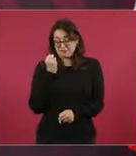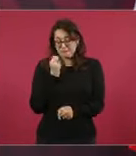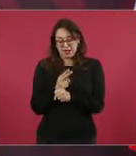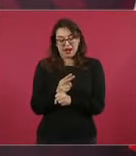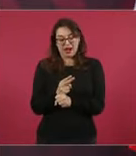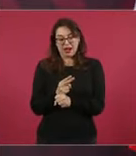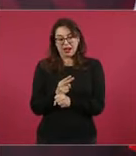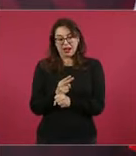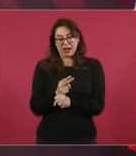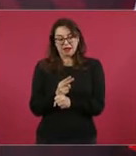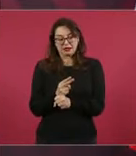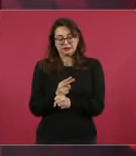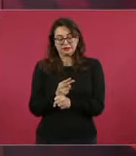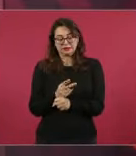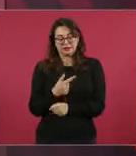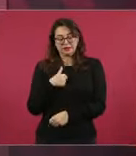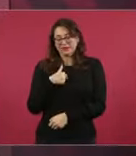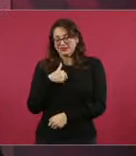¿no? Ay.